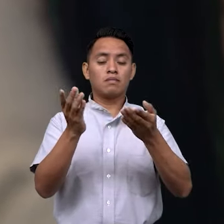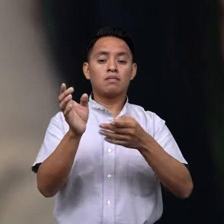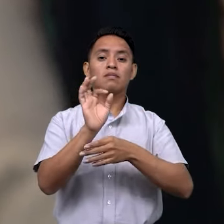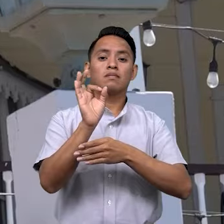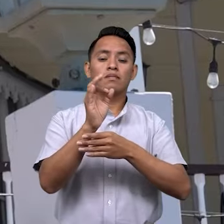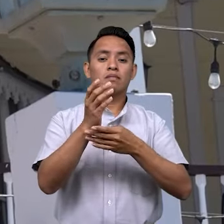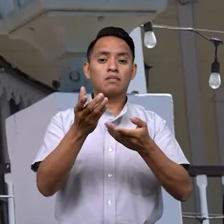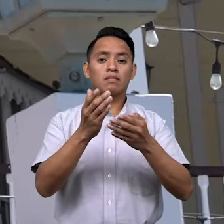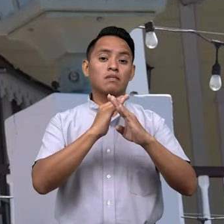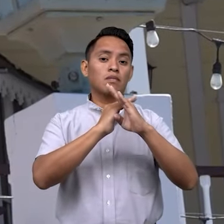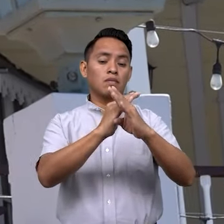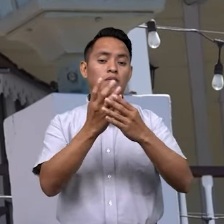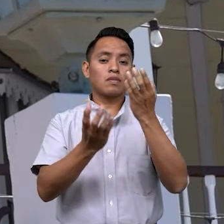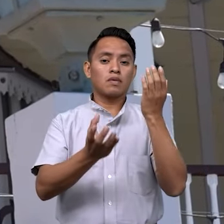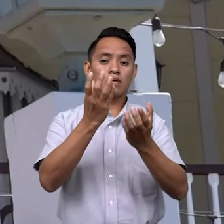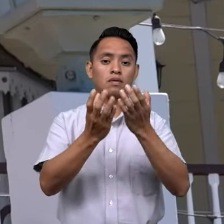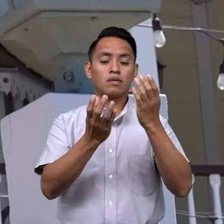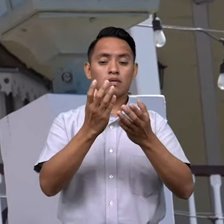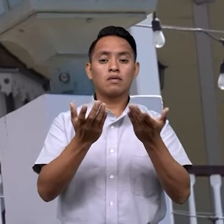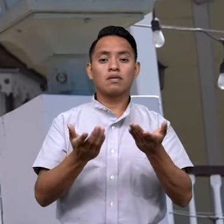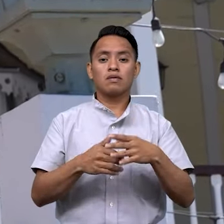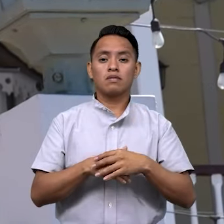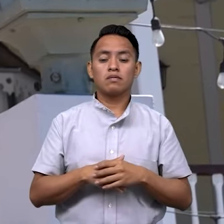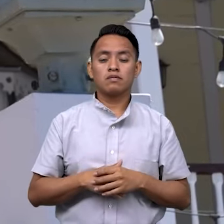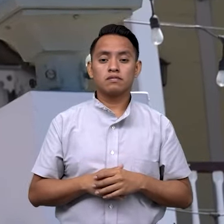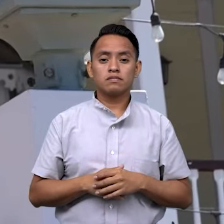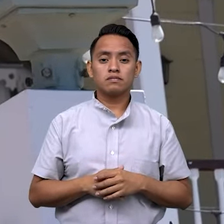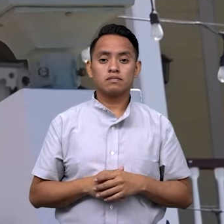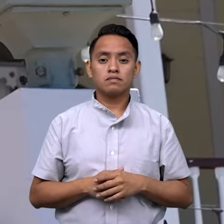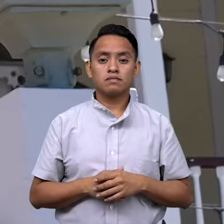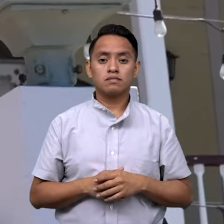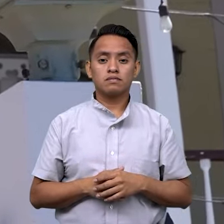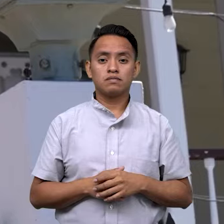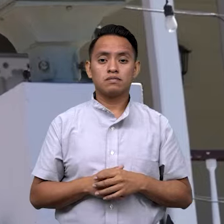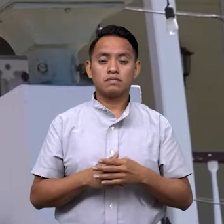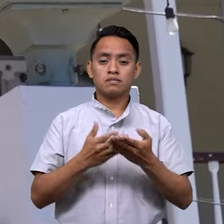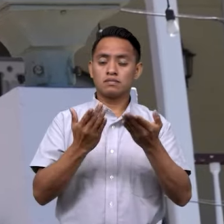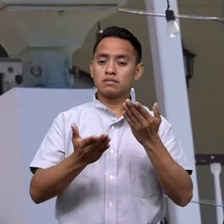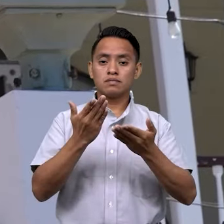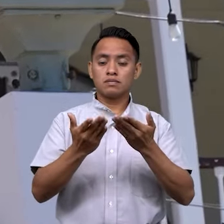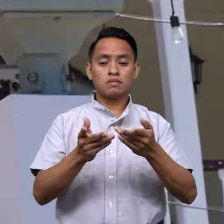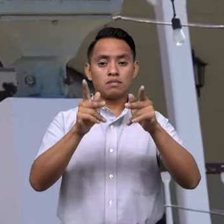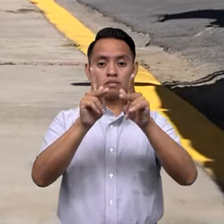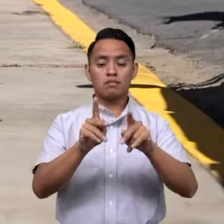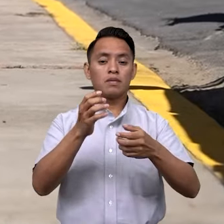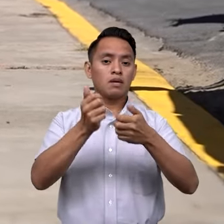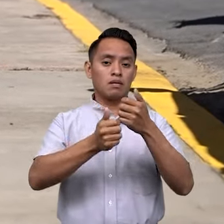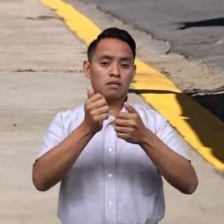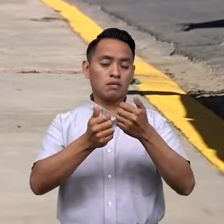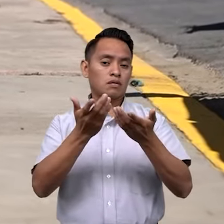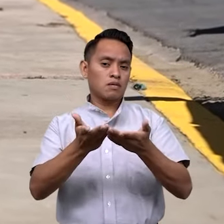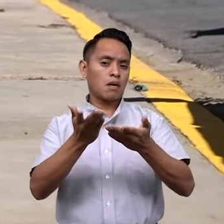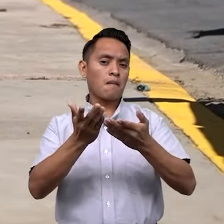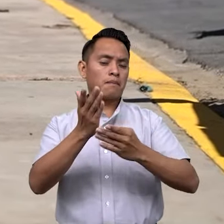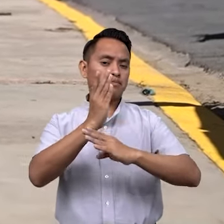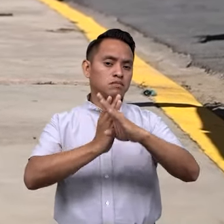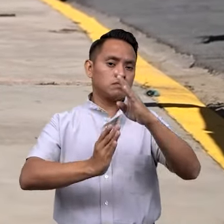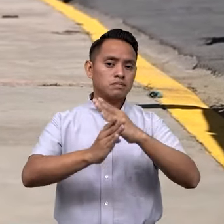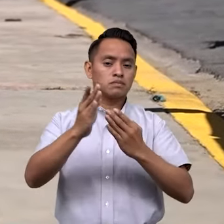incendio. Tenemos pues habitaciones que están preparadas también para el caso de huéspedes que tienen alguna incapacidad física, pero tenemos ya esa ruta de